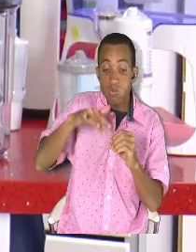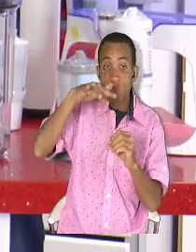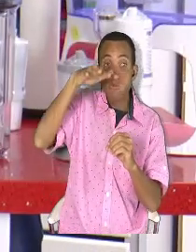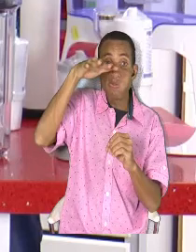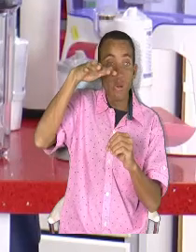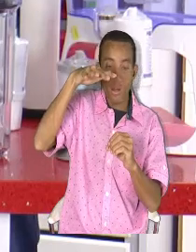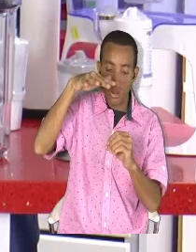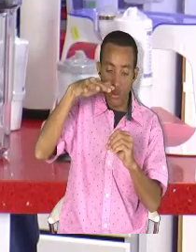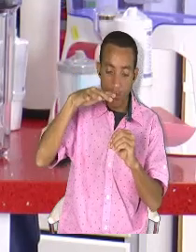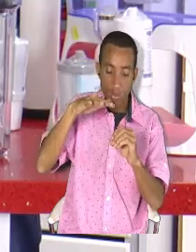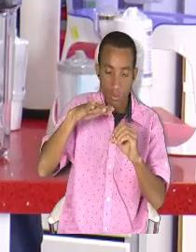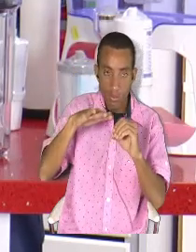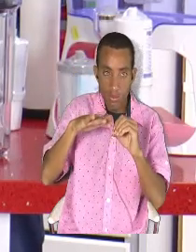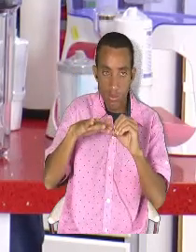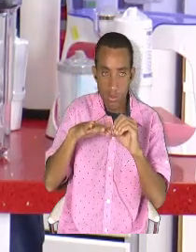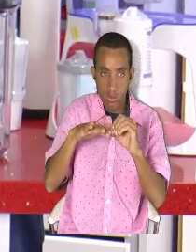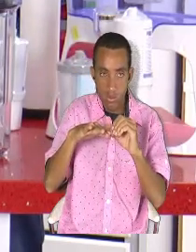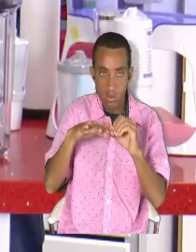es sopa.